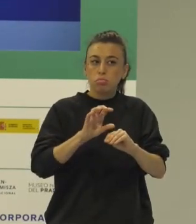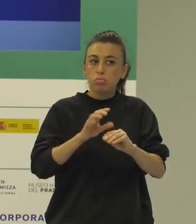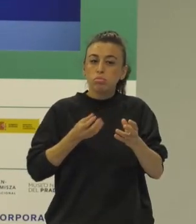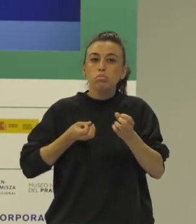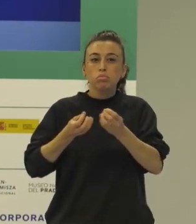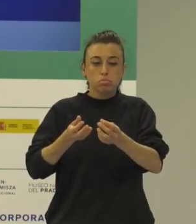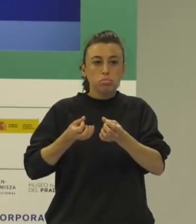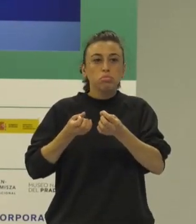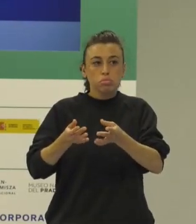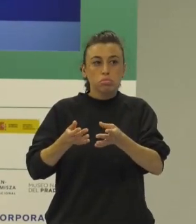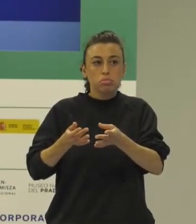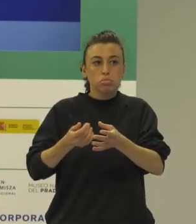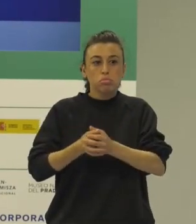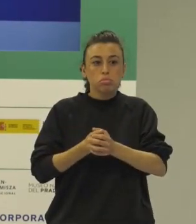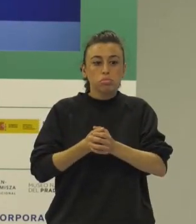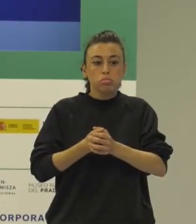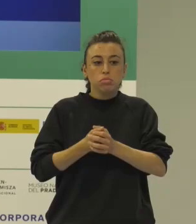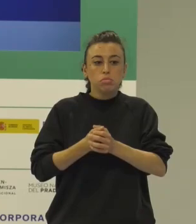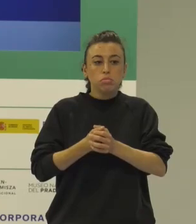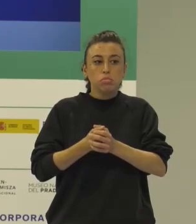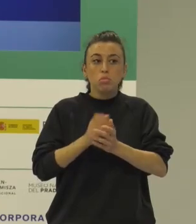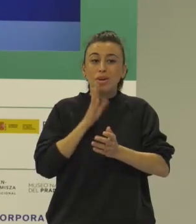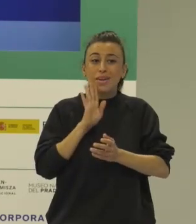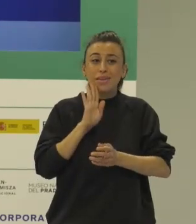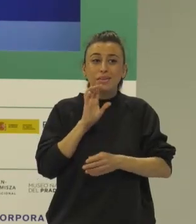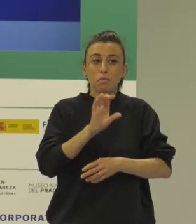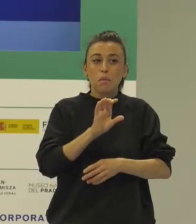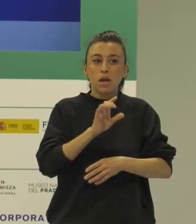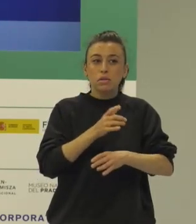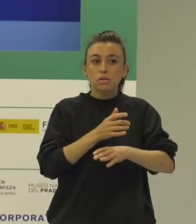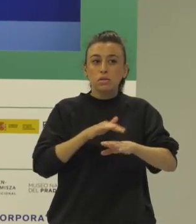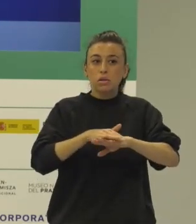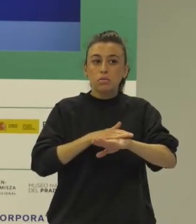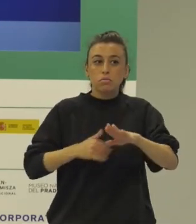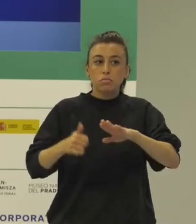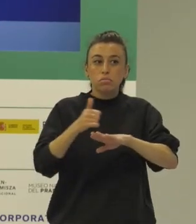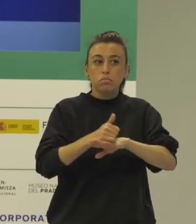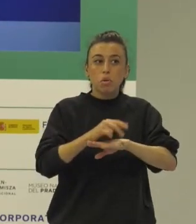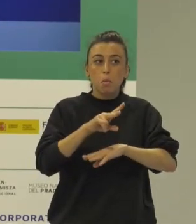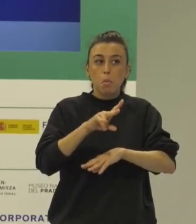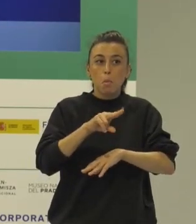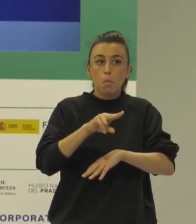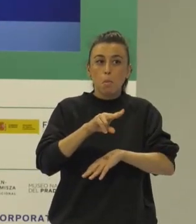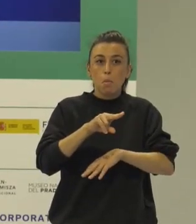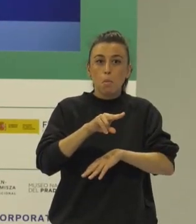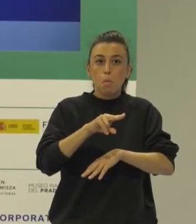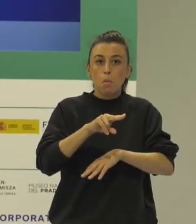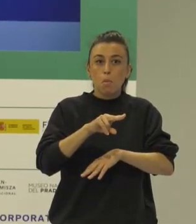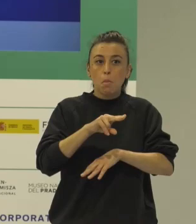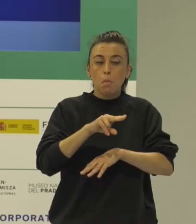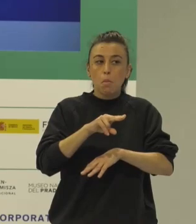de un país que está gobernado, está en poder de una pareja de dictadores